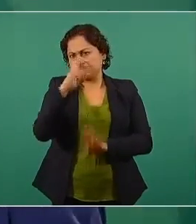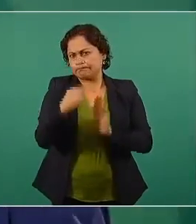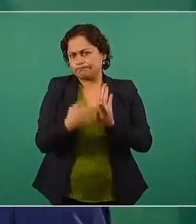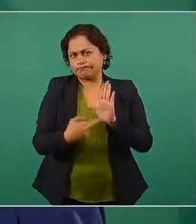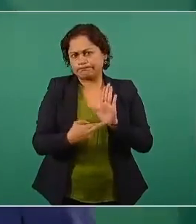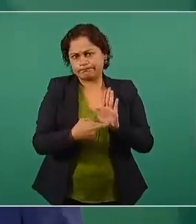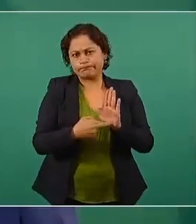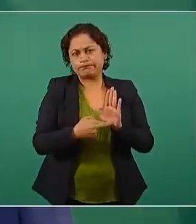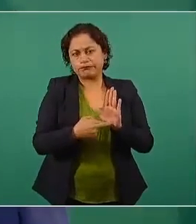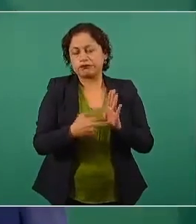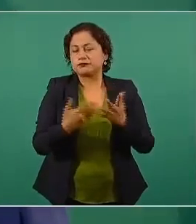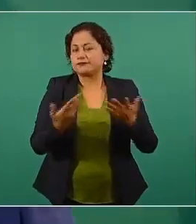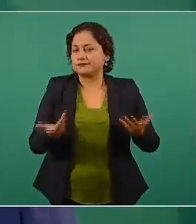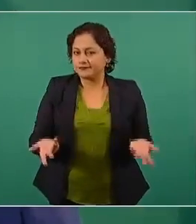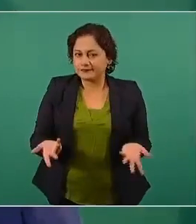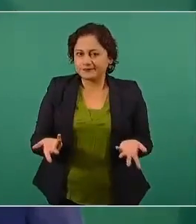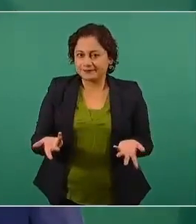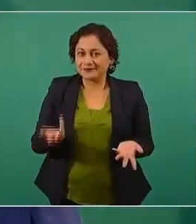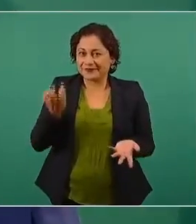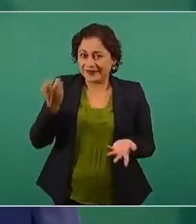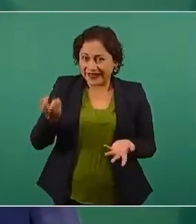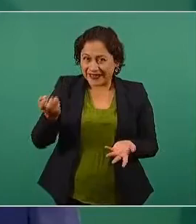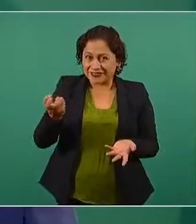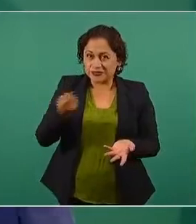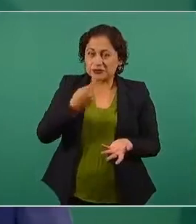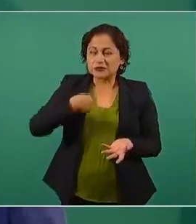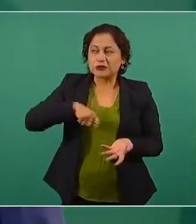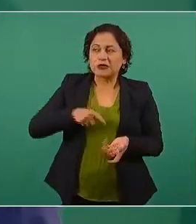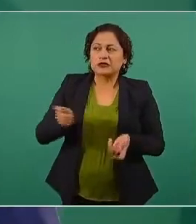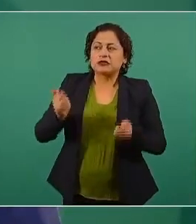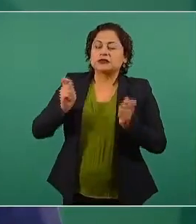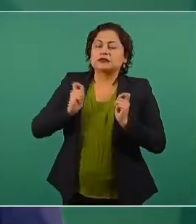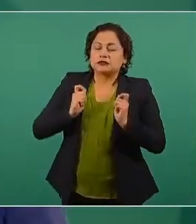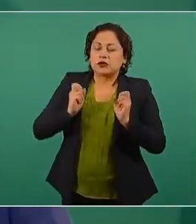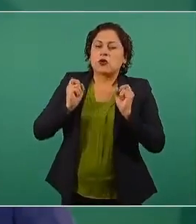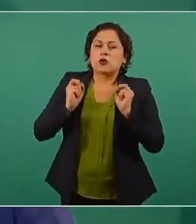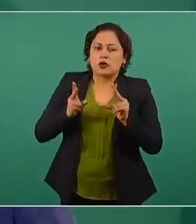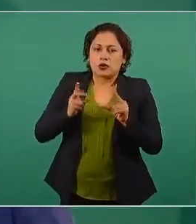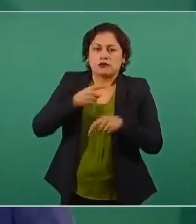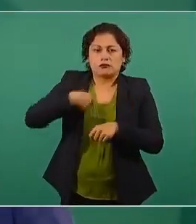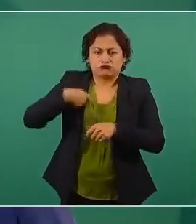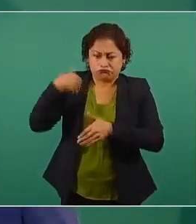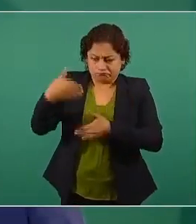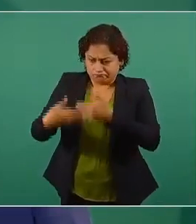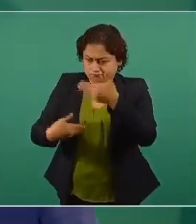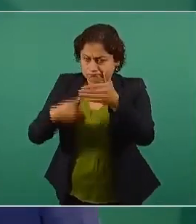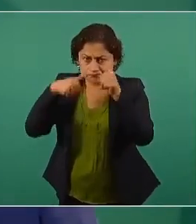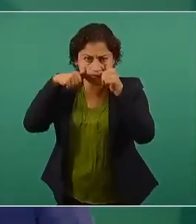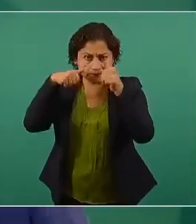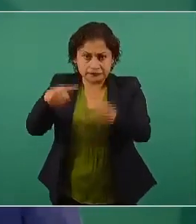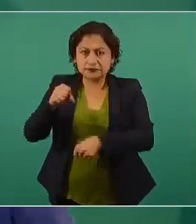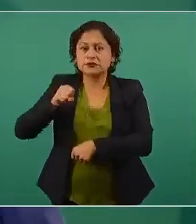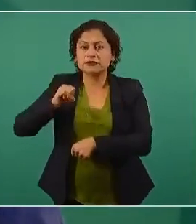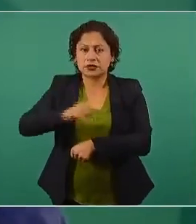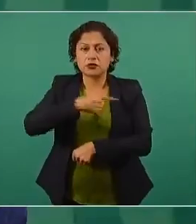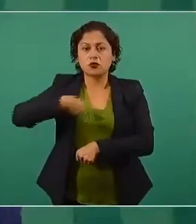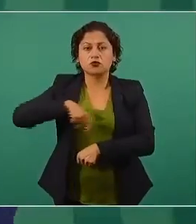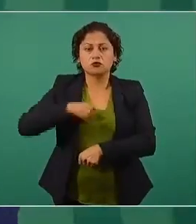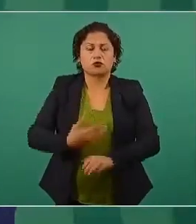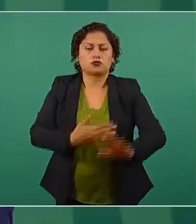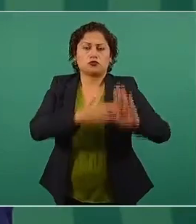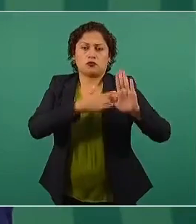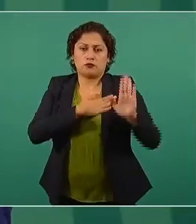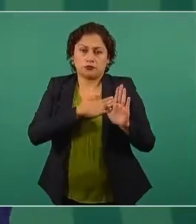Entonces, estamos avanzando, lo vamos a seguir haciendo, es un compromiso. Si han notado que